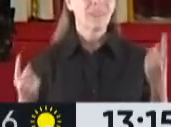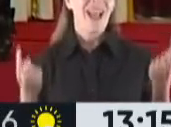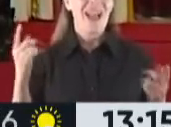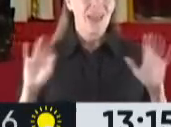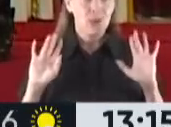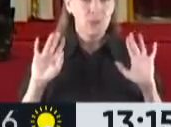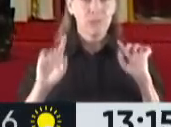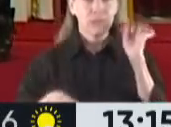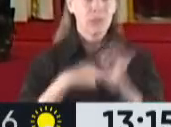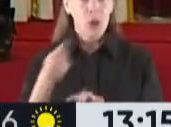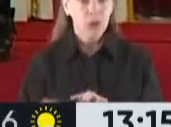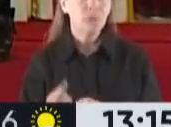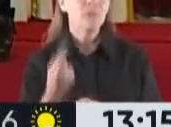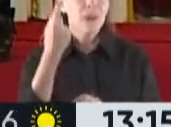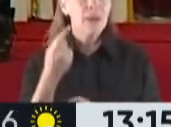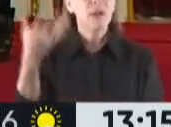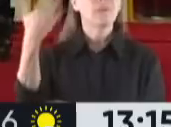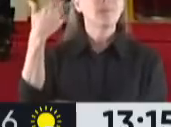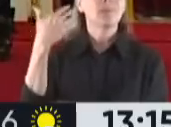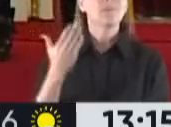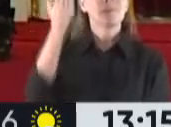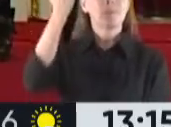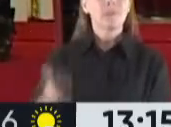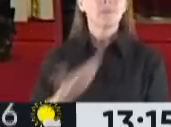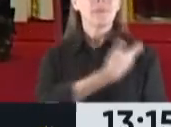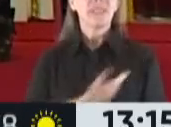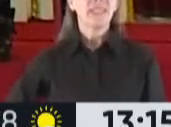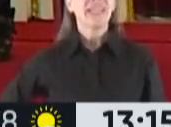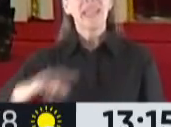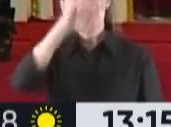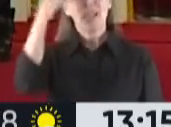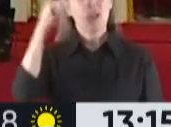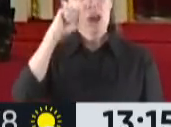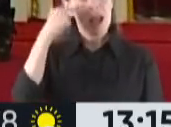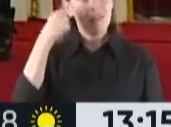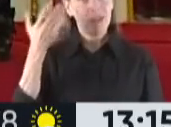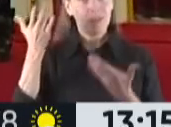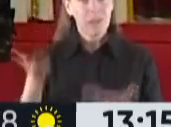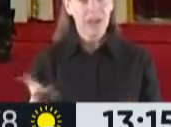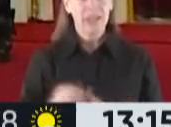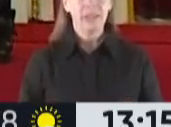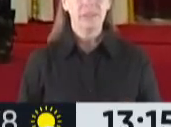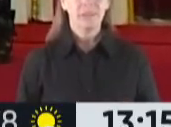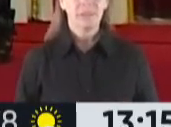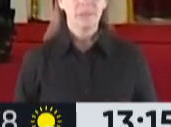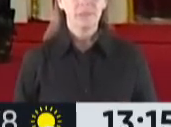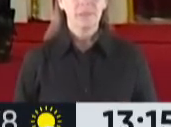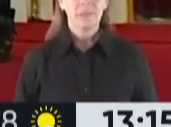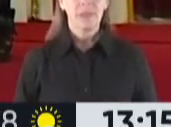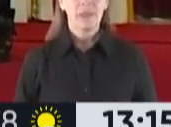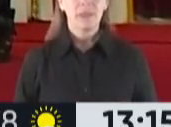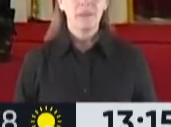Acto seguido, hace uso de la palabra el señor presidente de la Nación Argentina, doctor Alberto